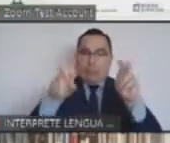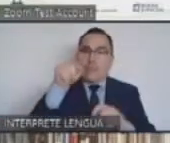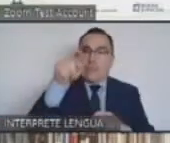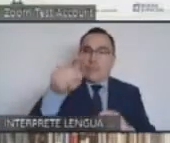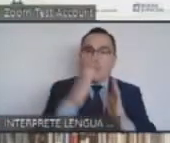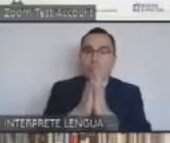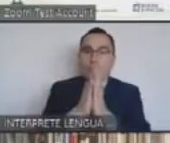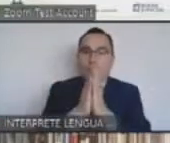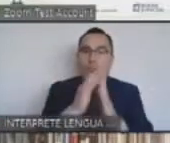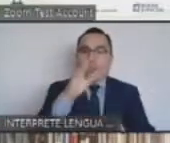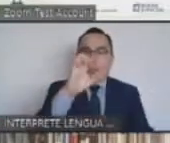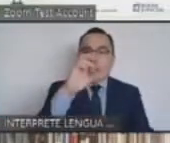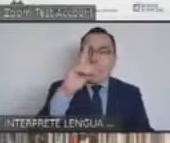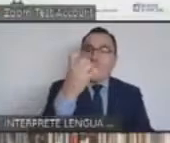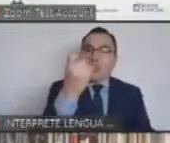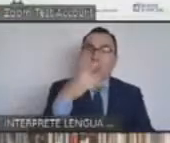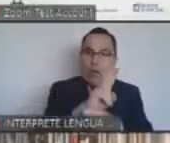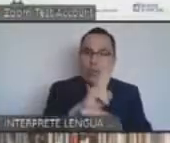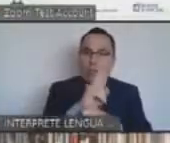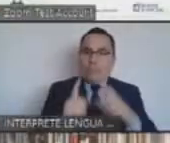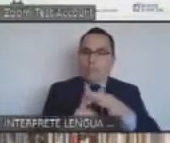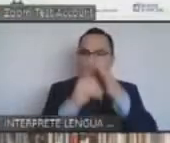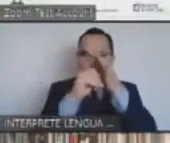ustedes al distinguido profesor.